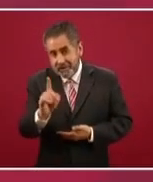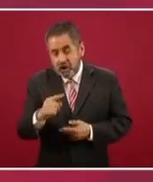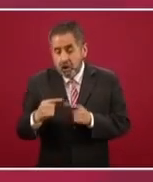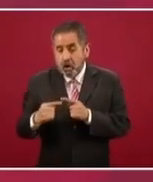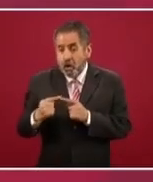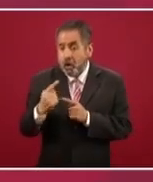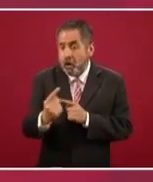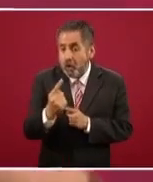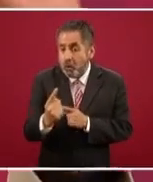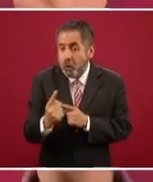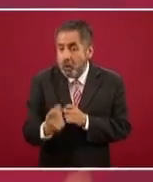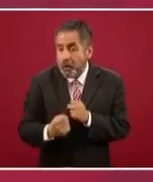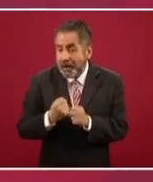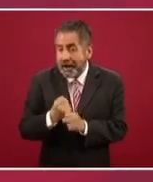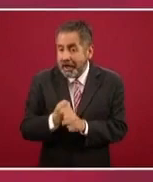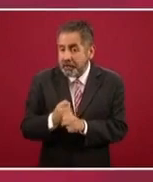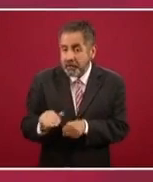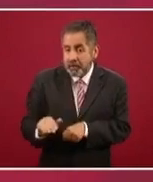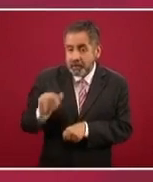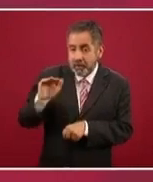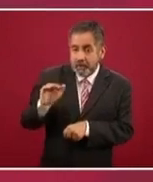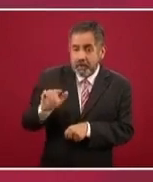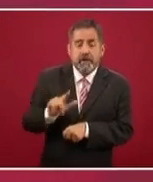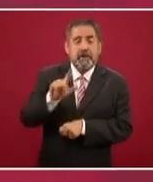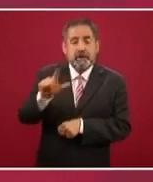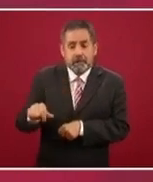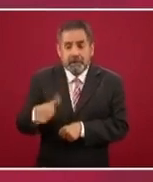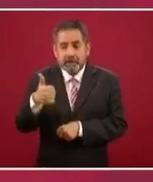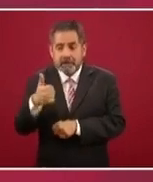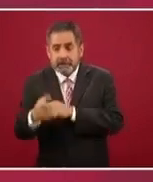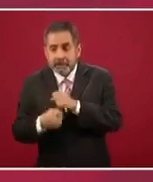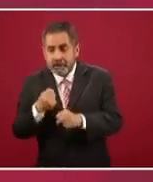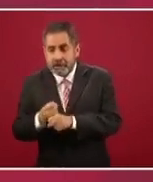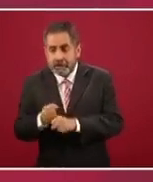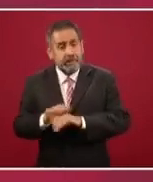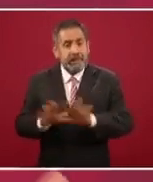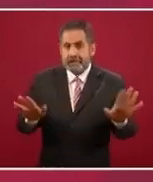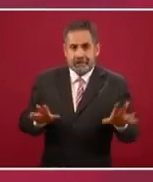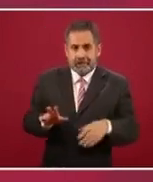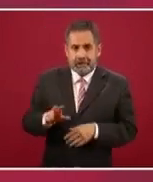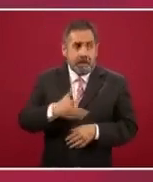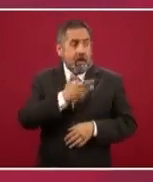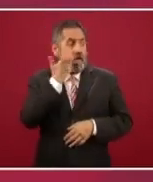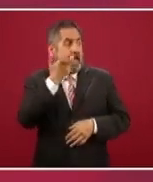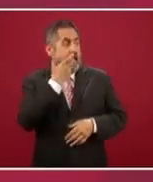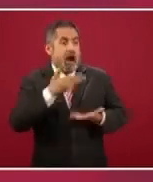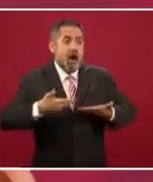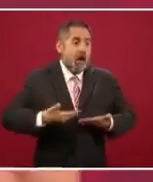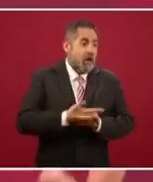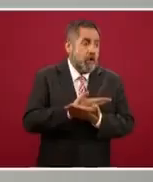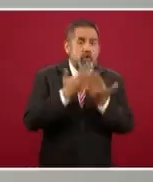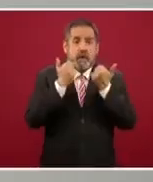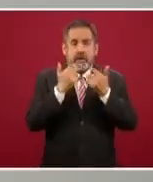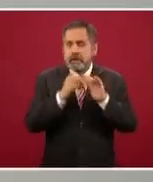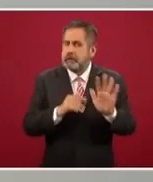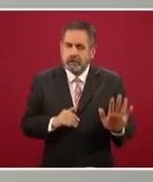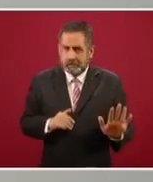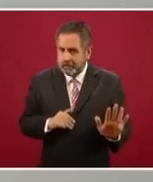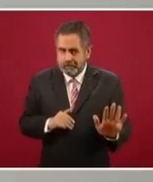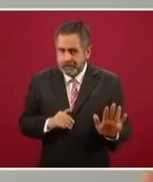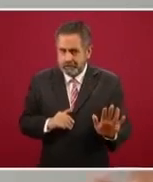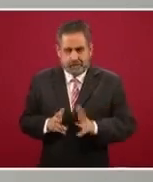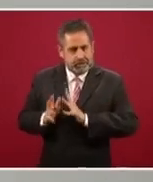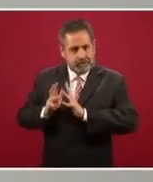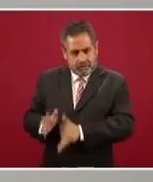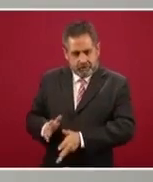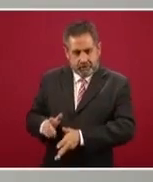vida y después hay un refuerzo a los 6 años de vida, nada más. Y es una vacuna muy efectiva que deja inmunidad